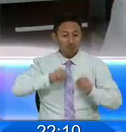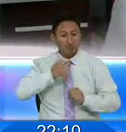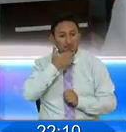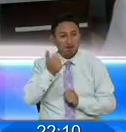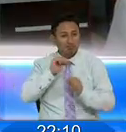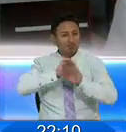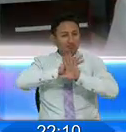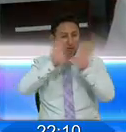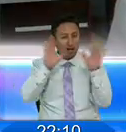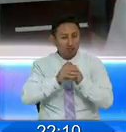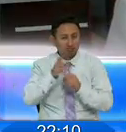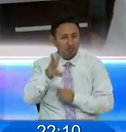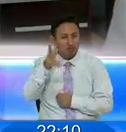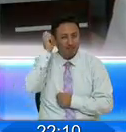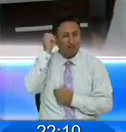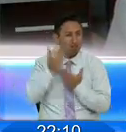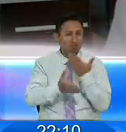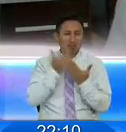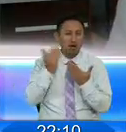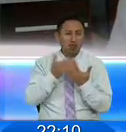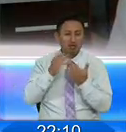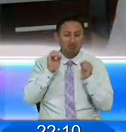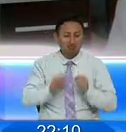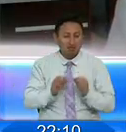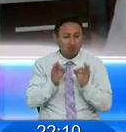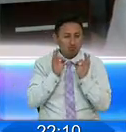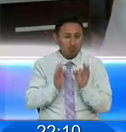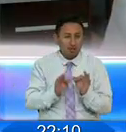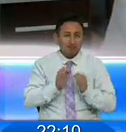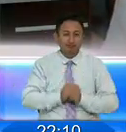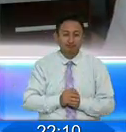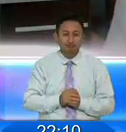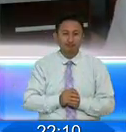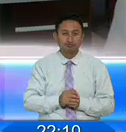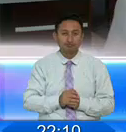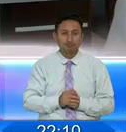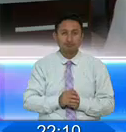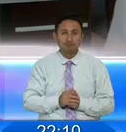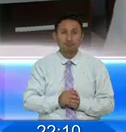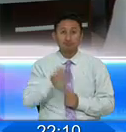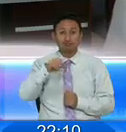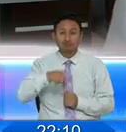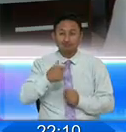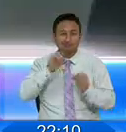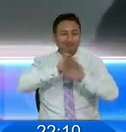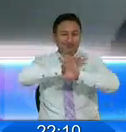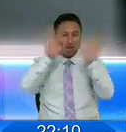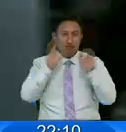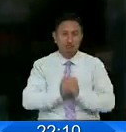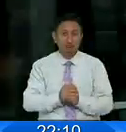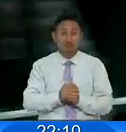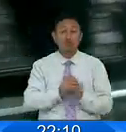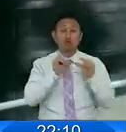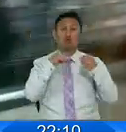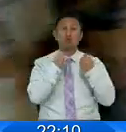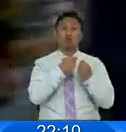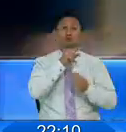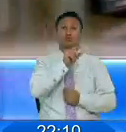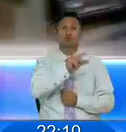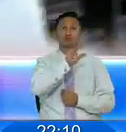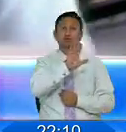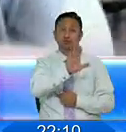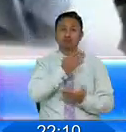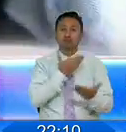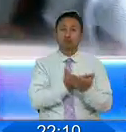asimilable es más pertinente es absolutamente más claro desde alianza país ya se habla de propuestas